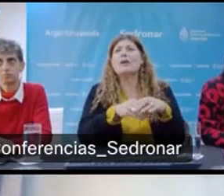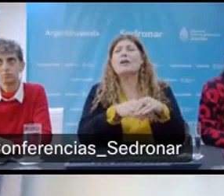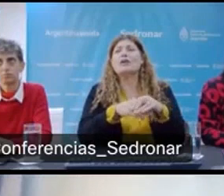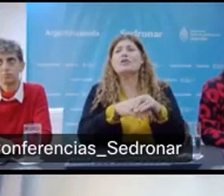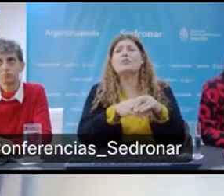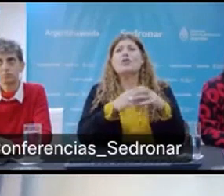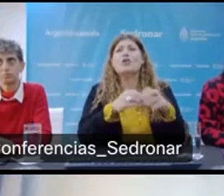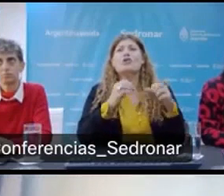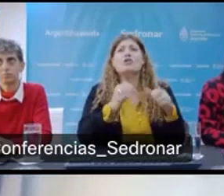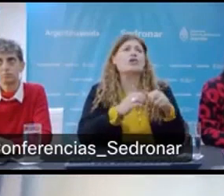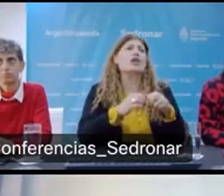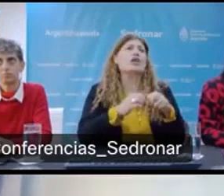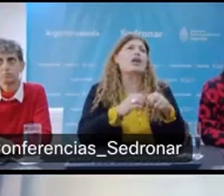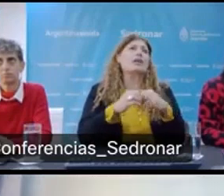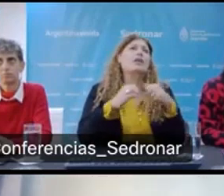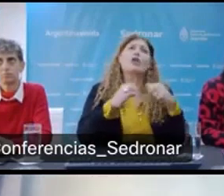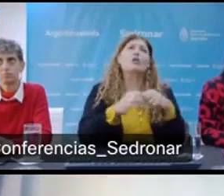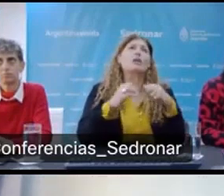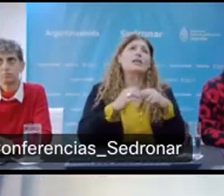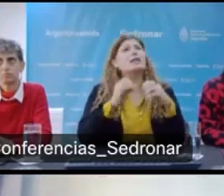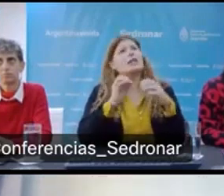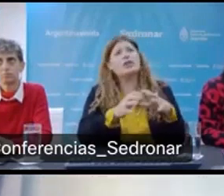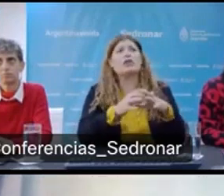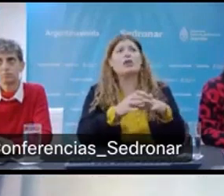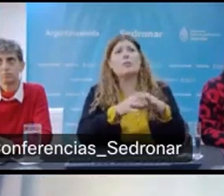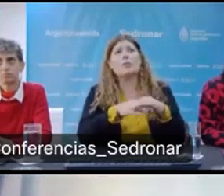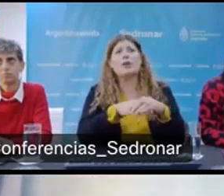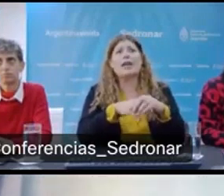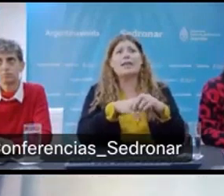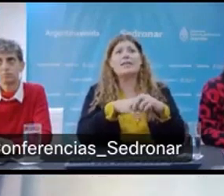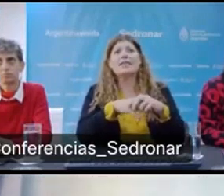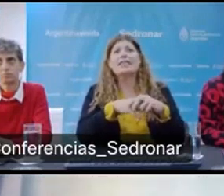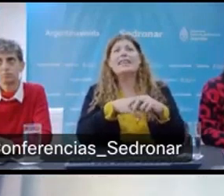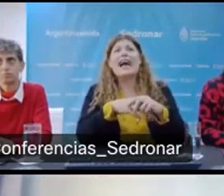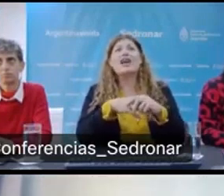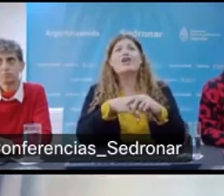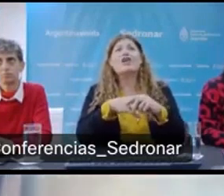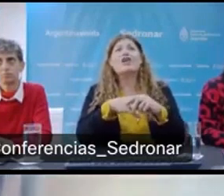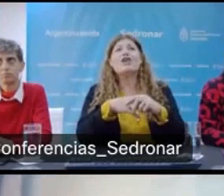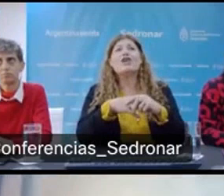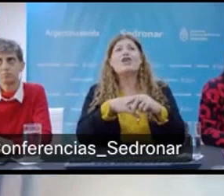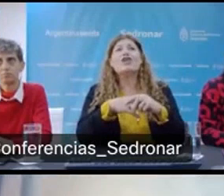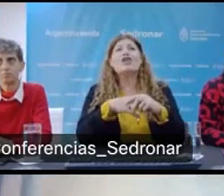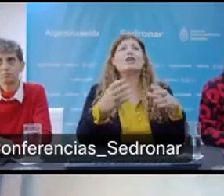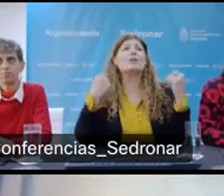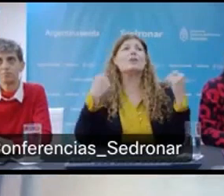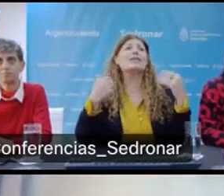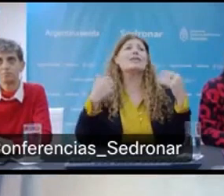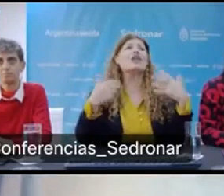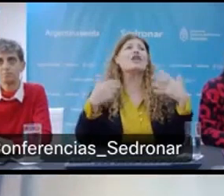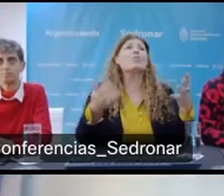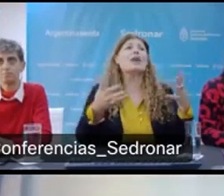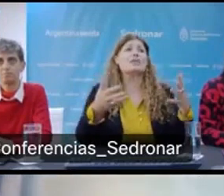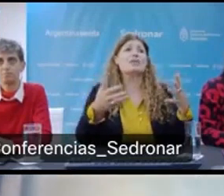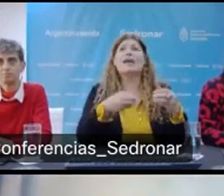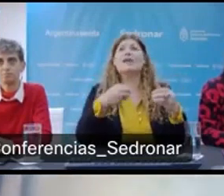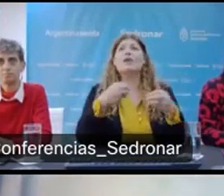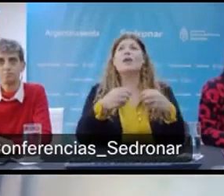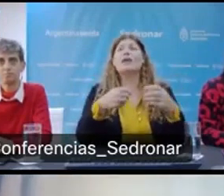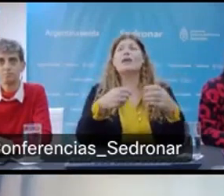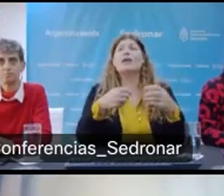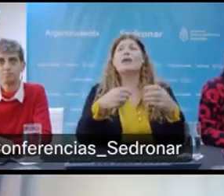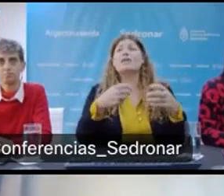los problemas de consumo no son solamente de los jóvenes y de los sectores populares, algo que tiene una representación enorme en la sociedad.